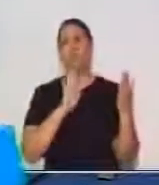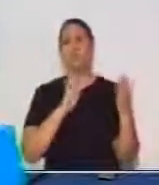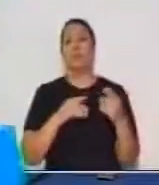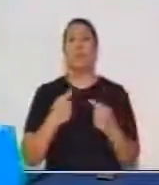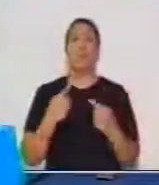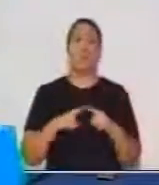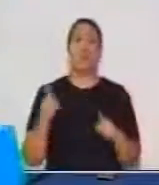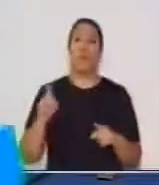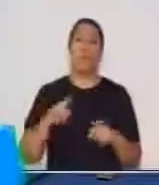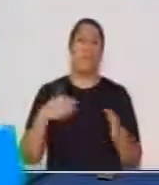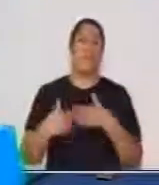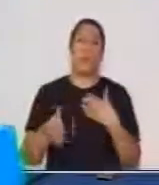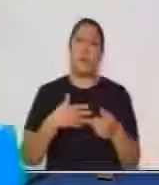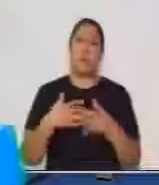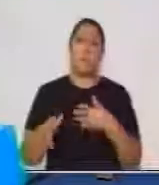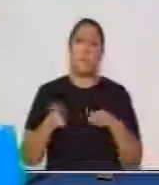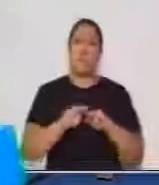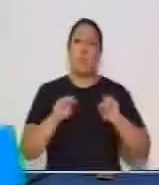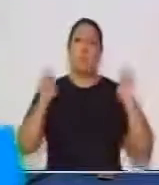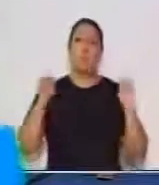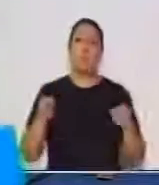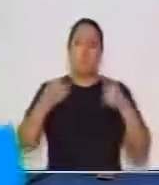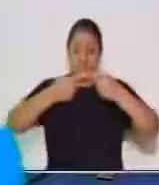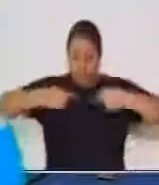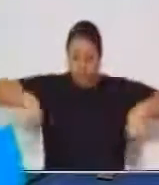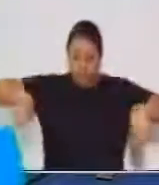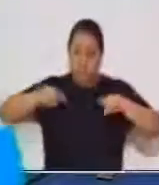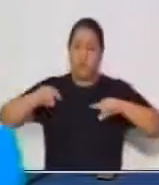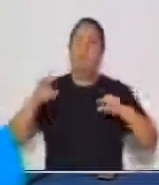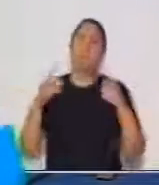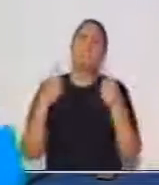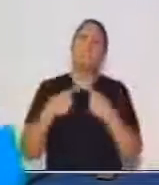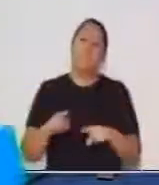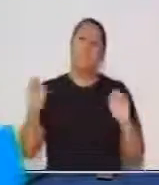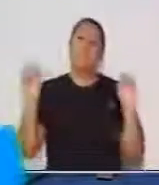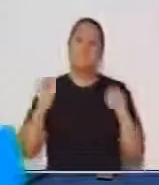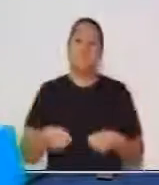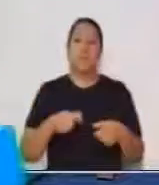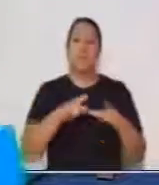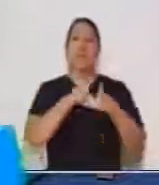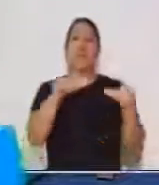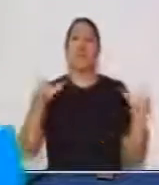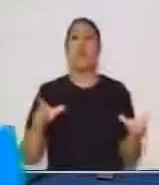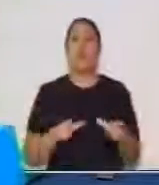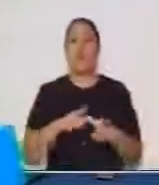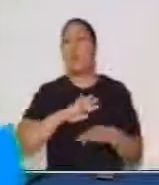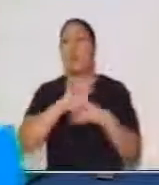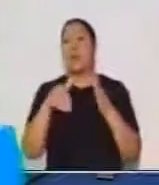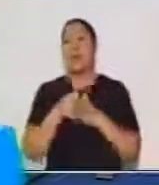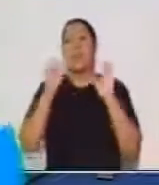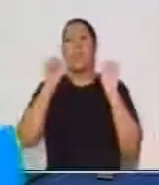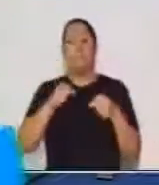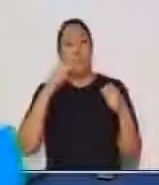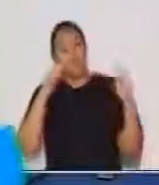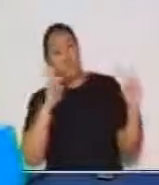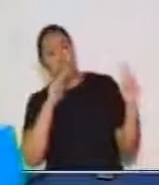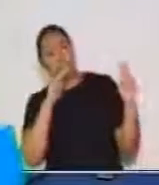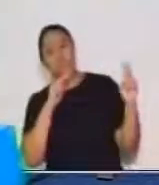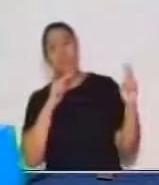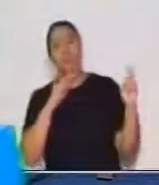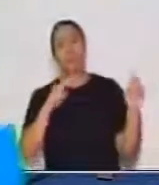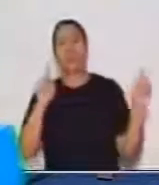sea una mesa redonda, sí un lugar donde haya un espacio y que todos puedan verse, ¿verdad? Puede